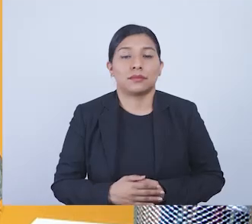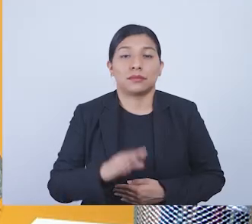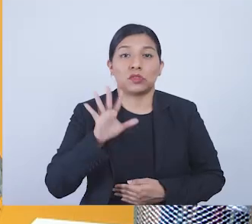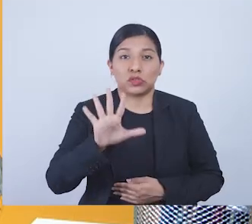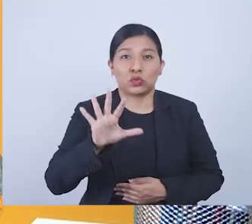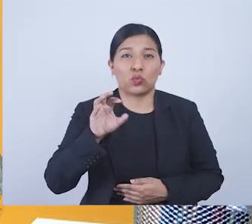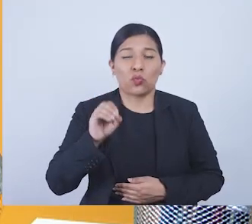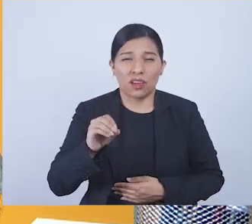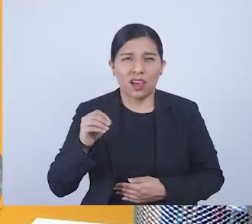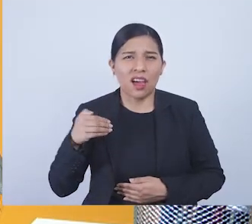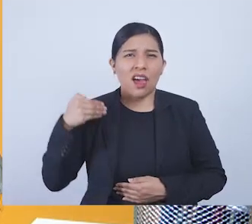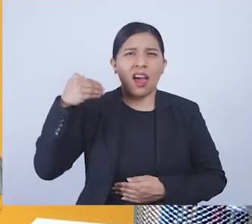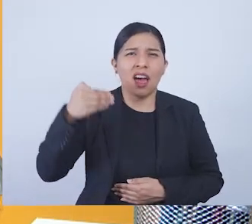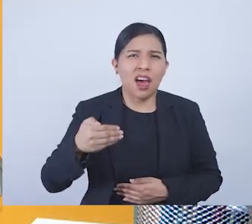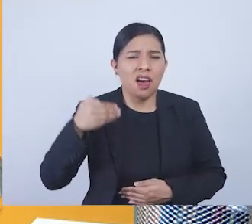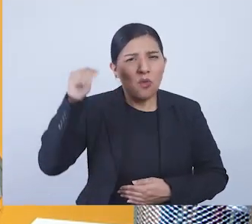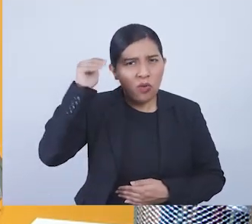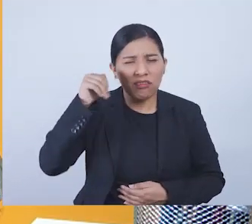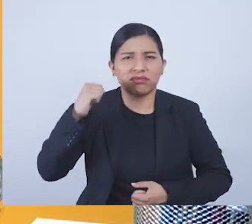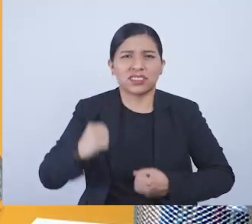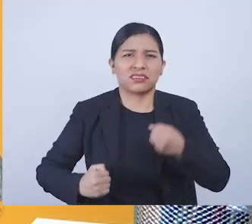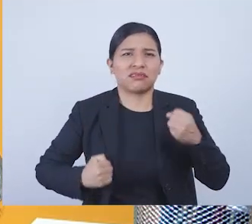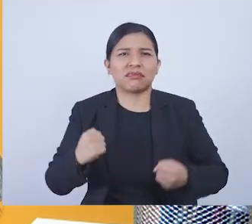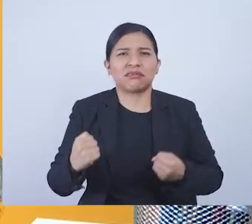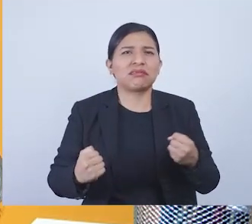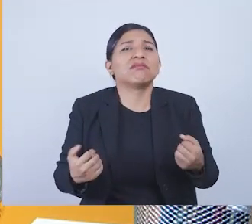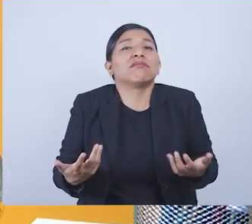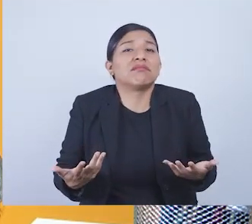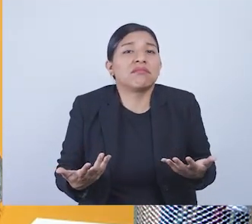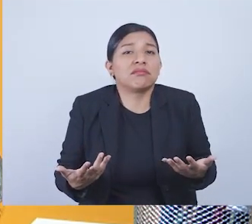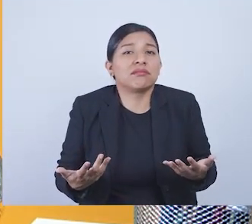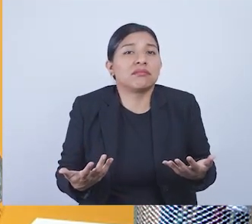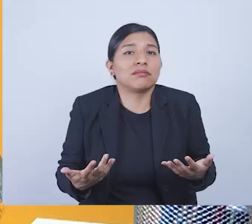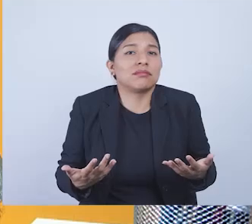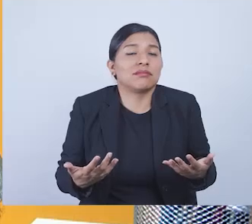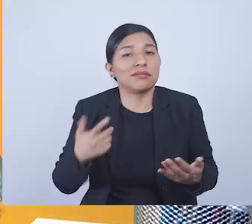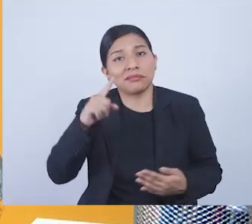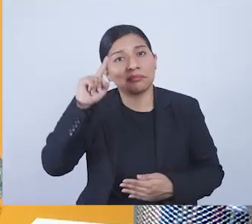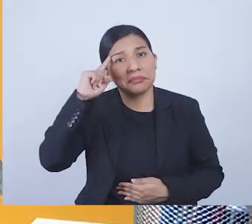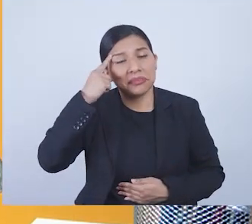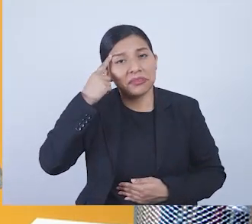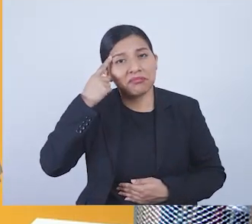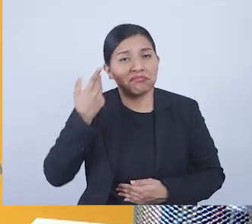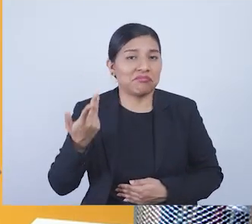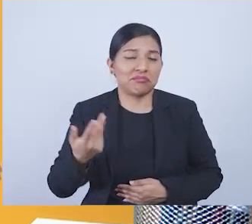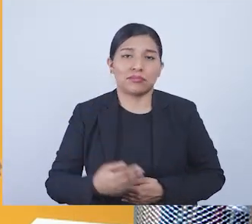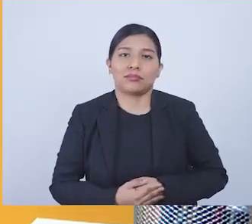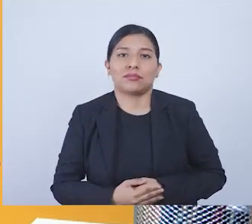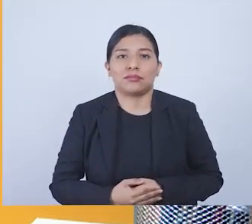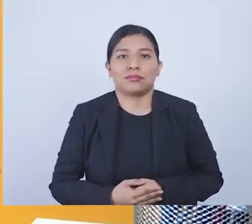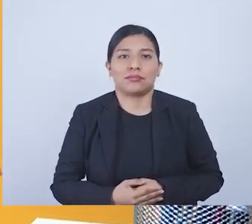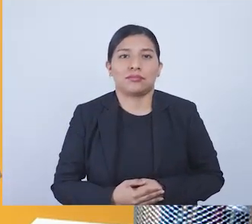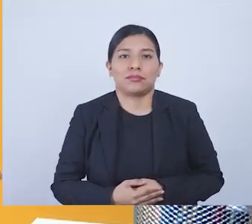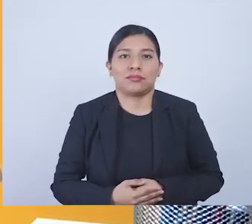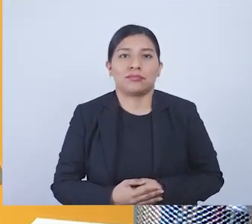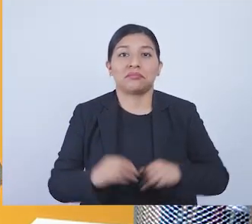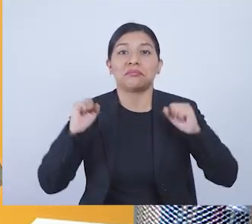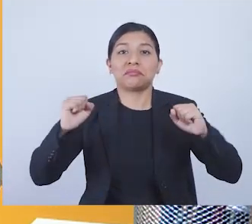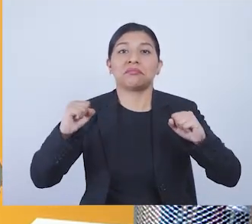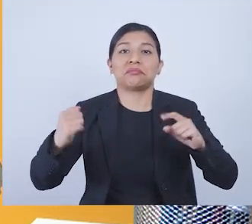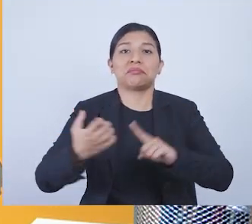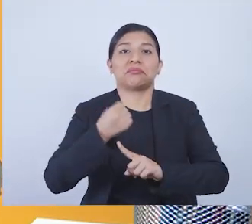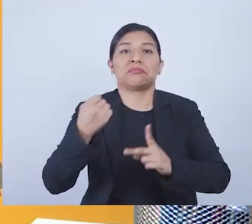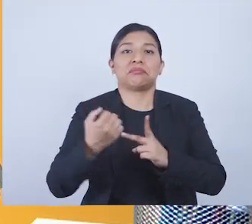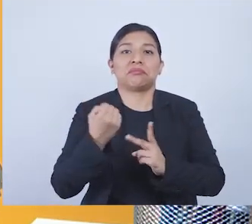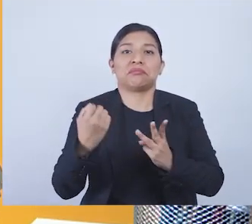años de educación física no es haber ganado los logros y